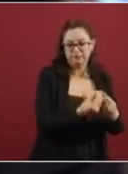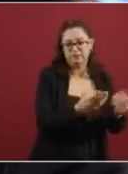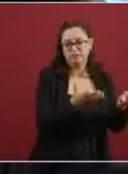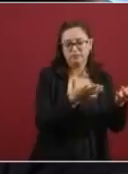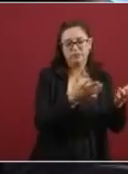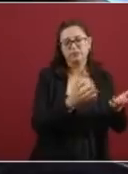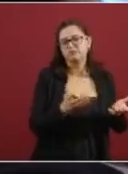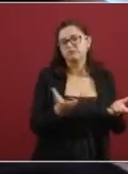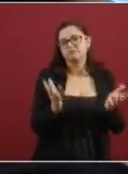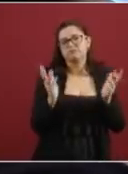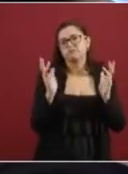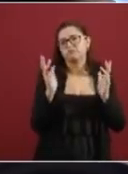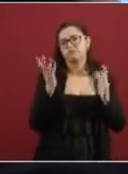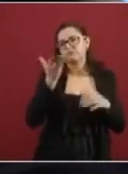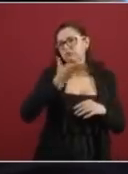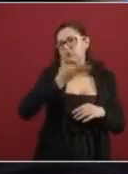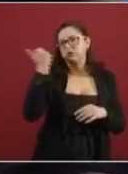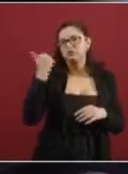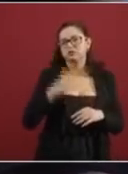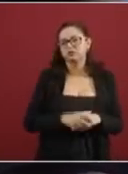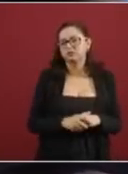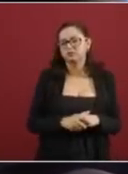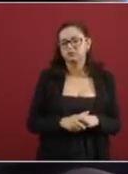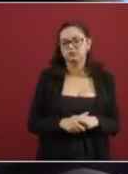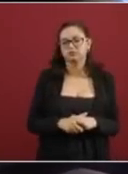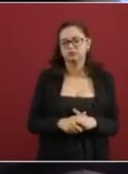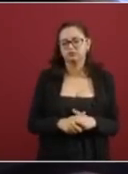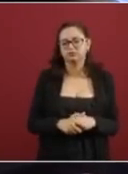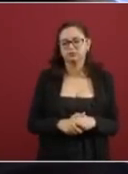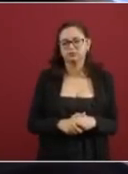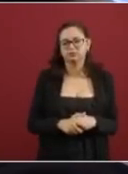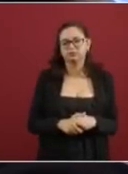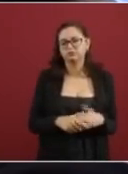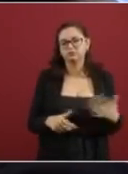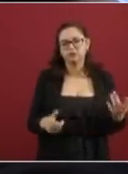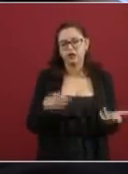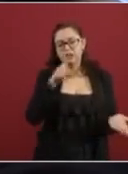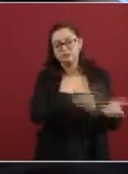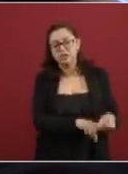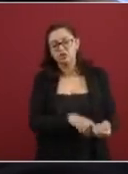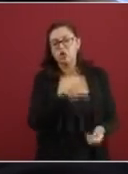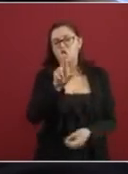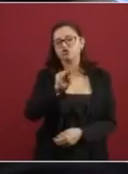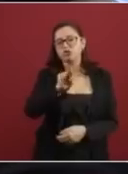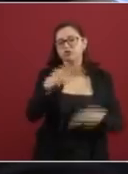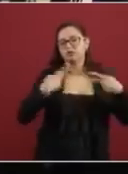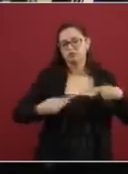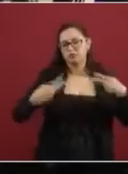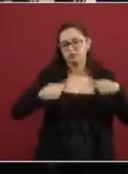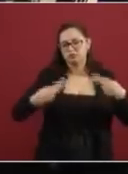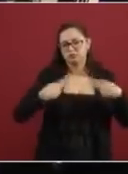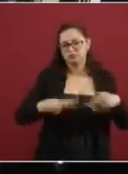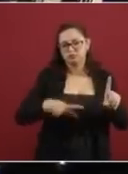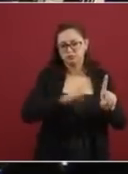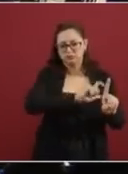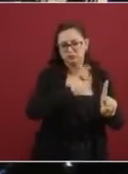Llegaban a tener hasta 80 elementos.